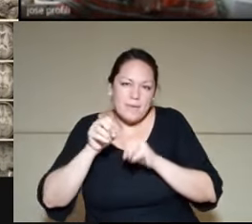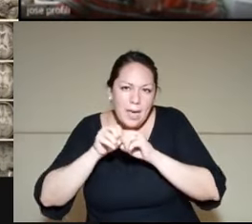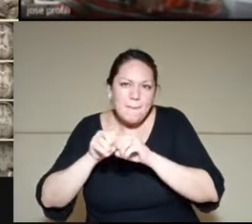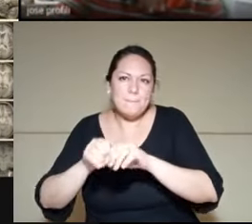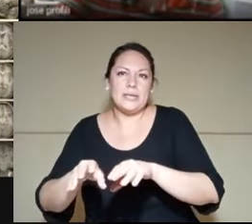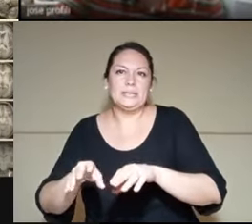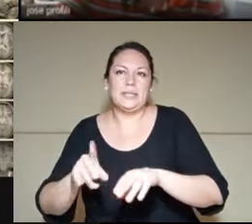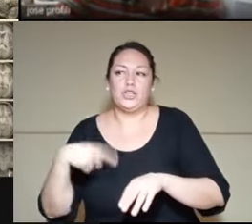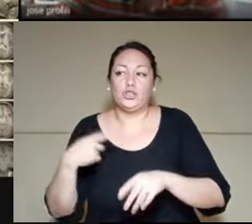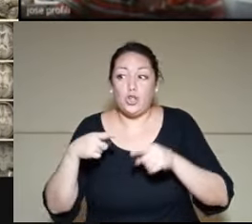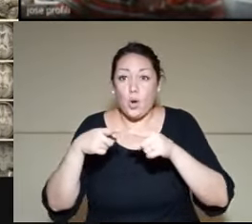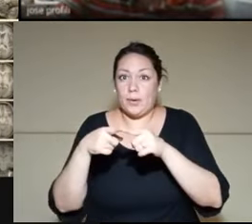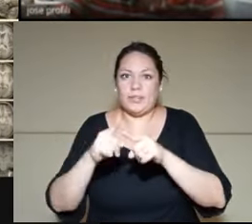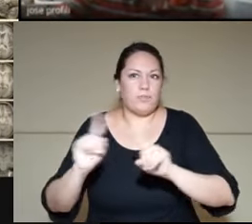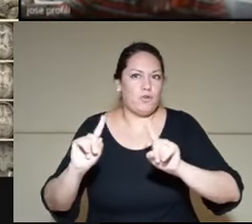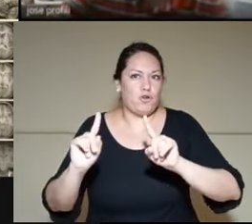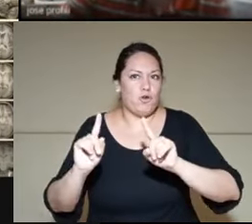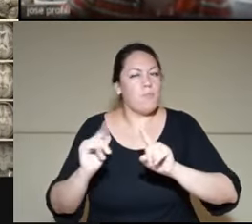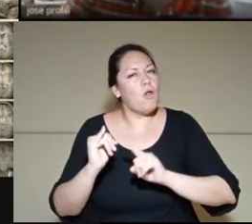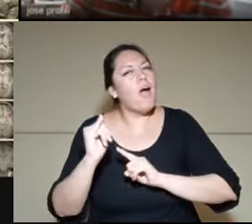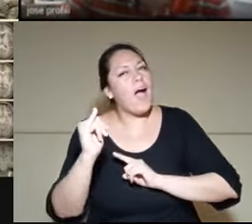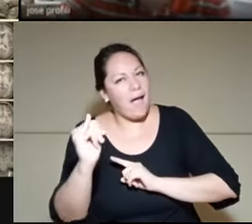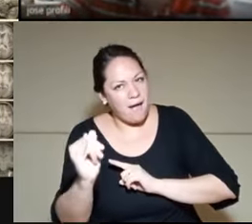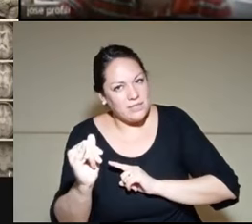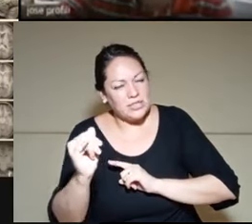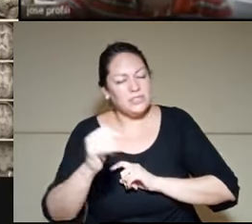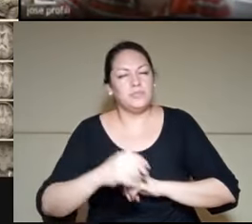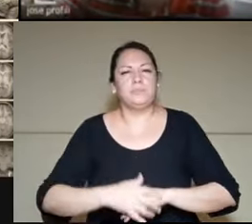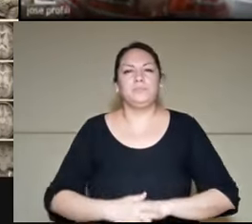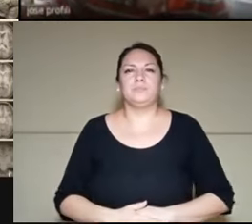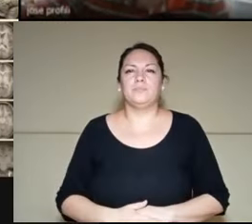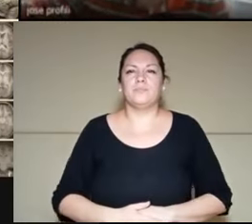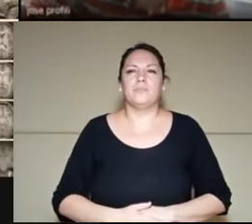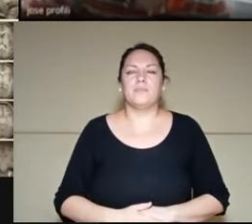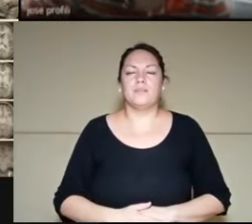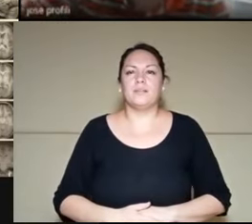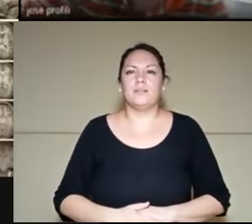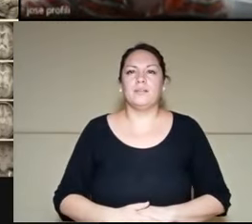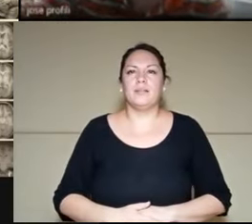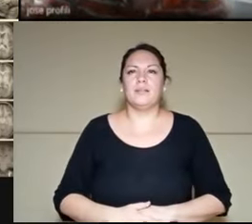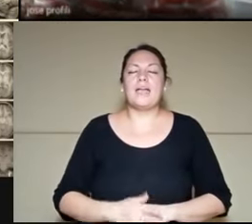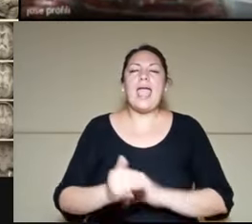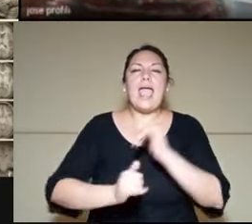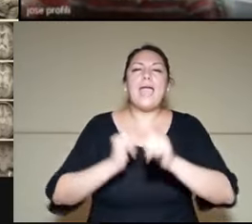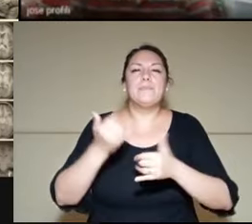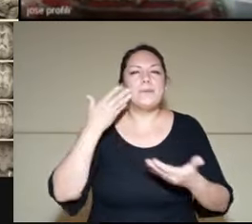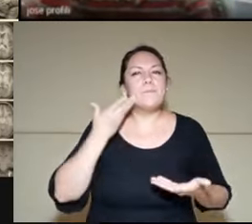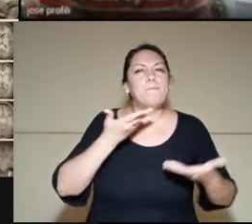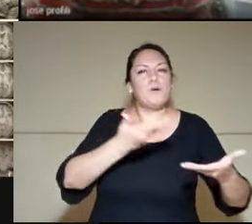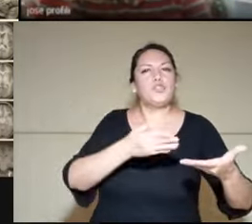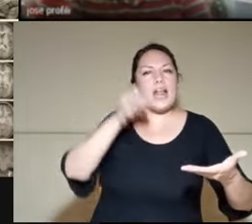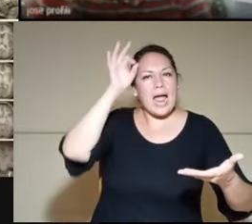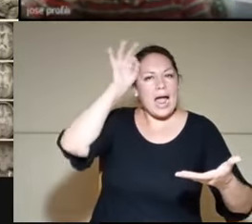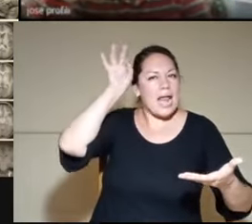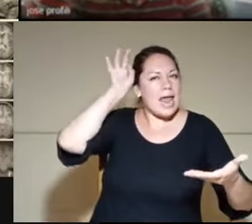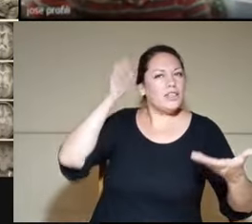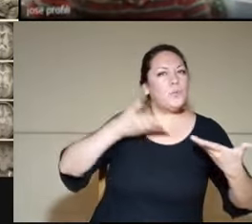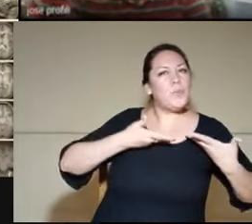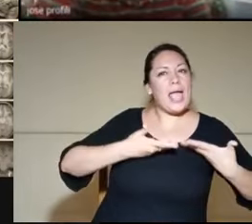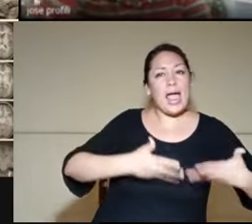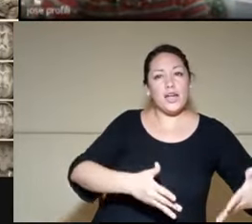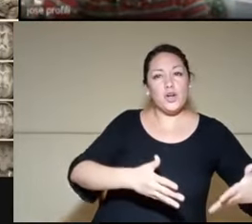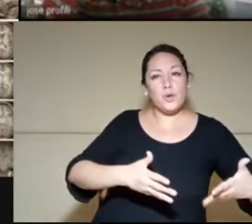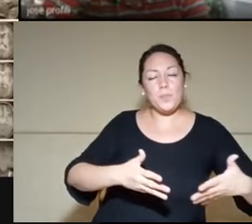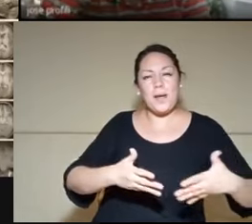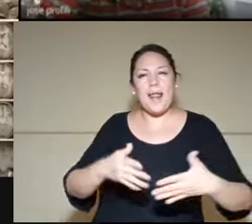o las patologías, que no es el objetivo acá, pero yo siempre trato de ilustrarles la anatomía normal con lo que pasa cuando hay